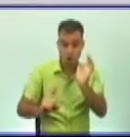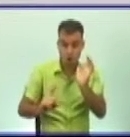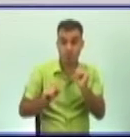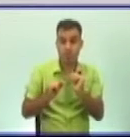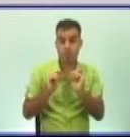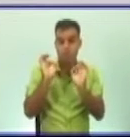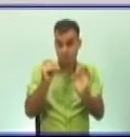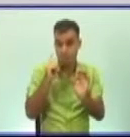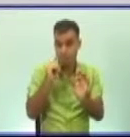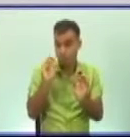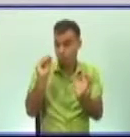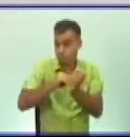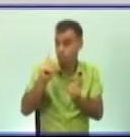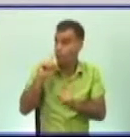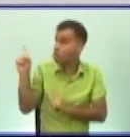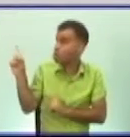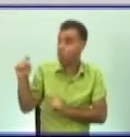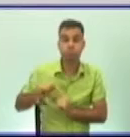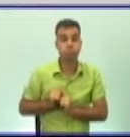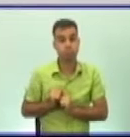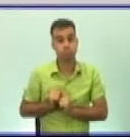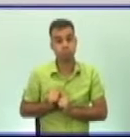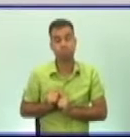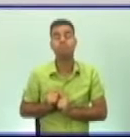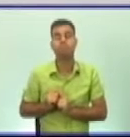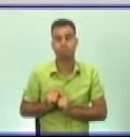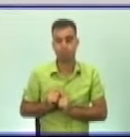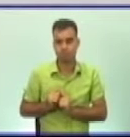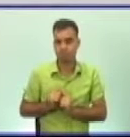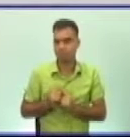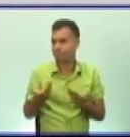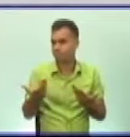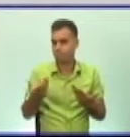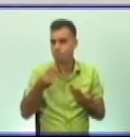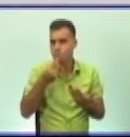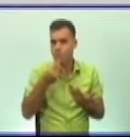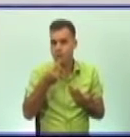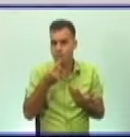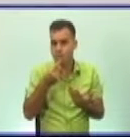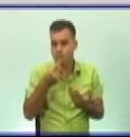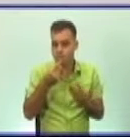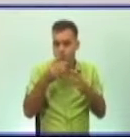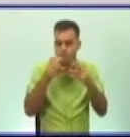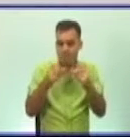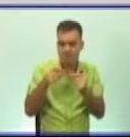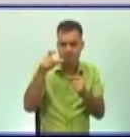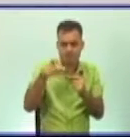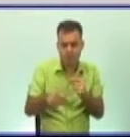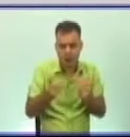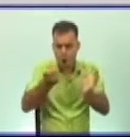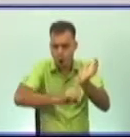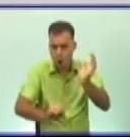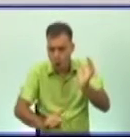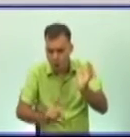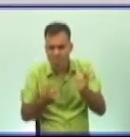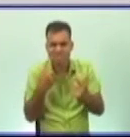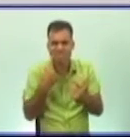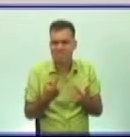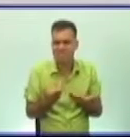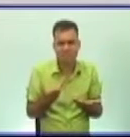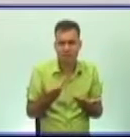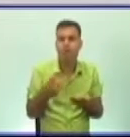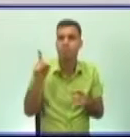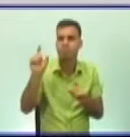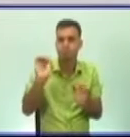la diapositiva, y finalmente podemos entonces obtener el valor de la corriente que indica el